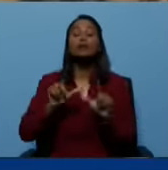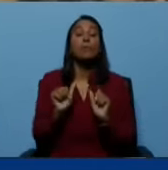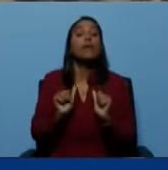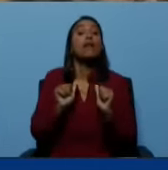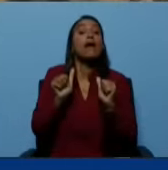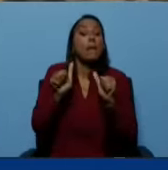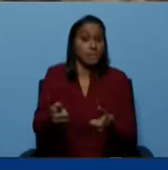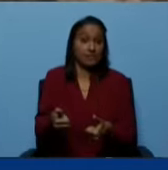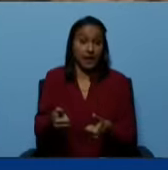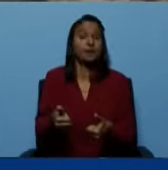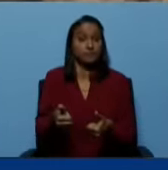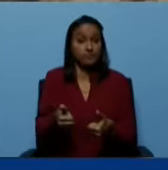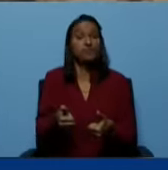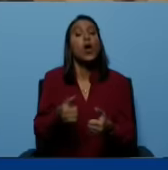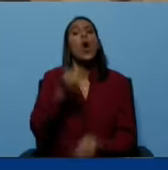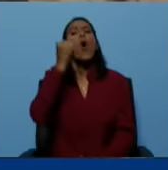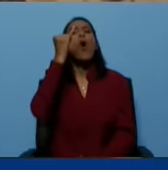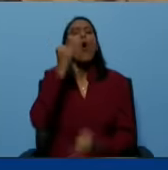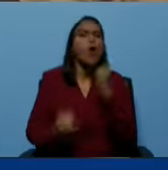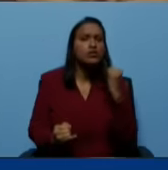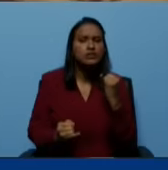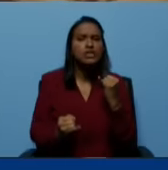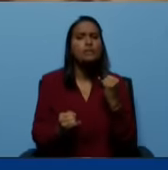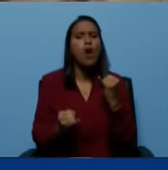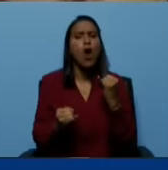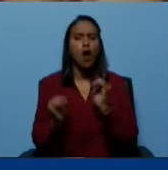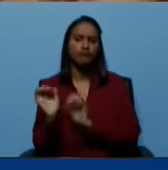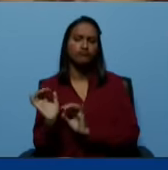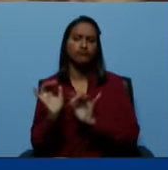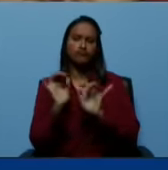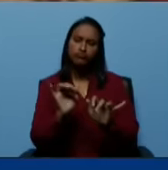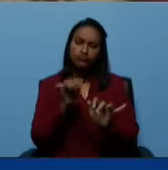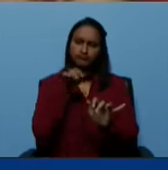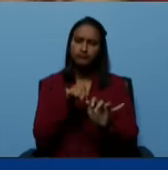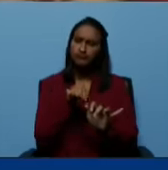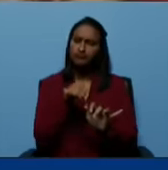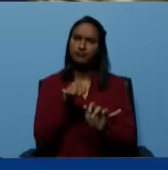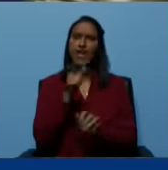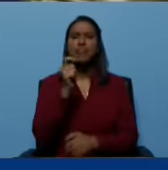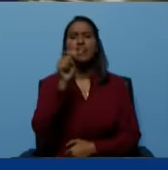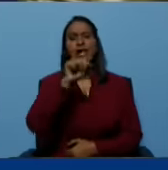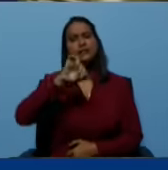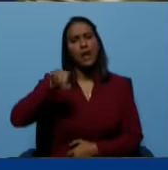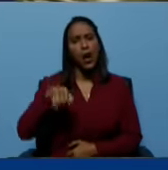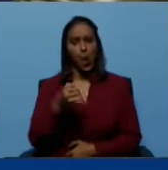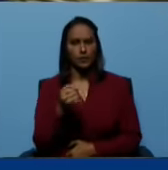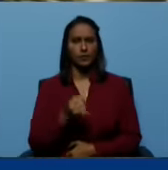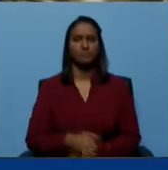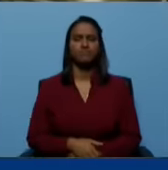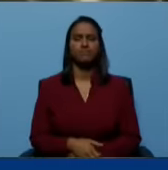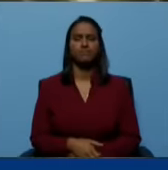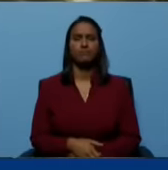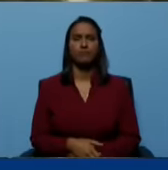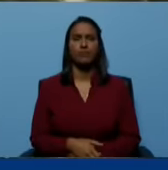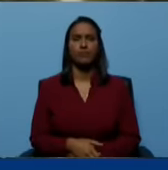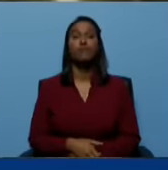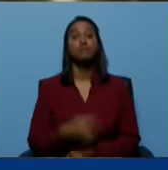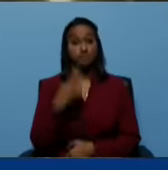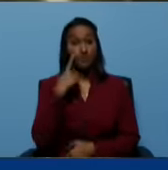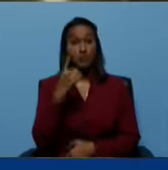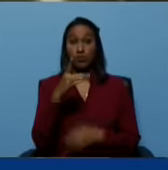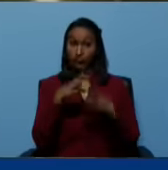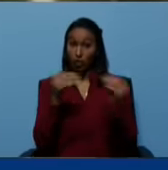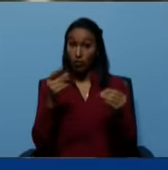de esta última audiencia. La anterior veíamos y compartíamos con ustedes la comparecencia de todos los